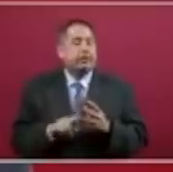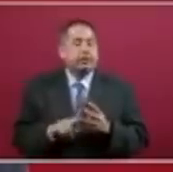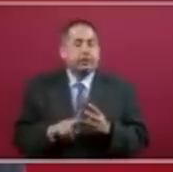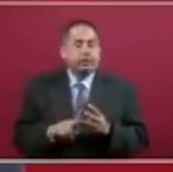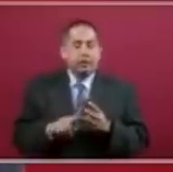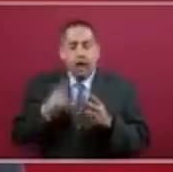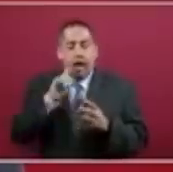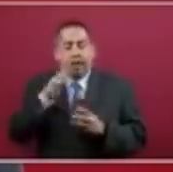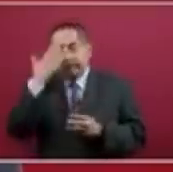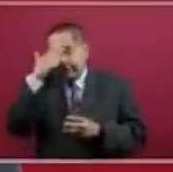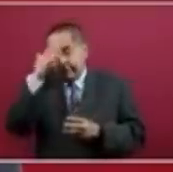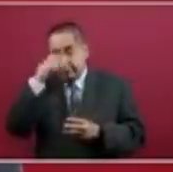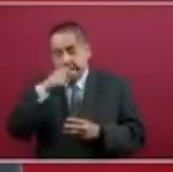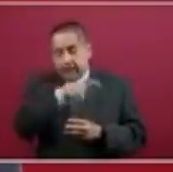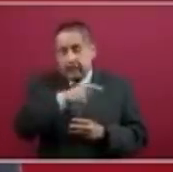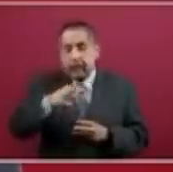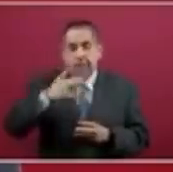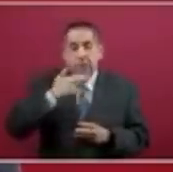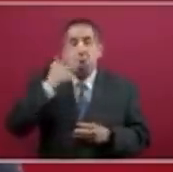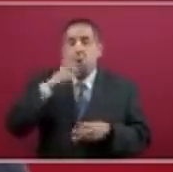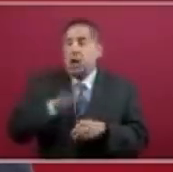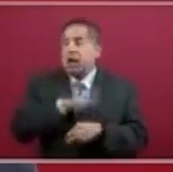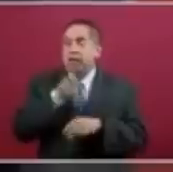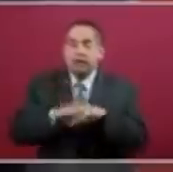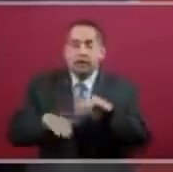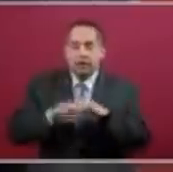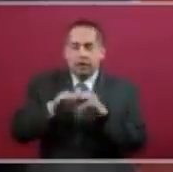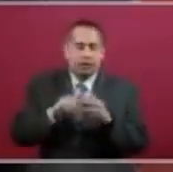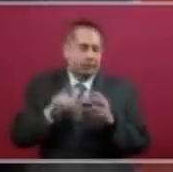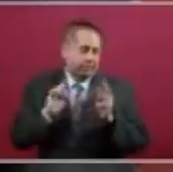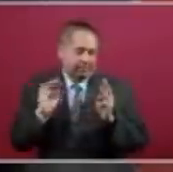para ver los mejores calificados.